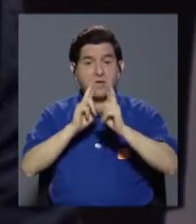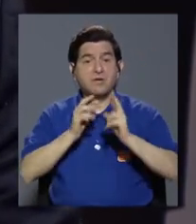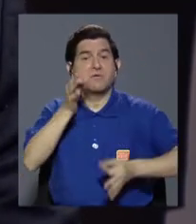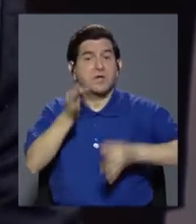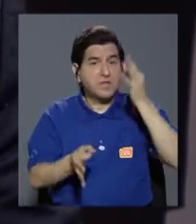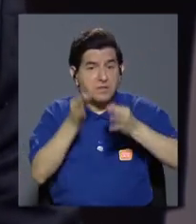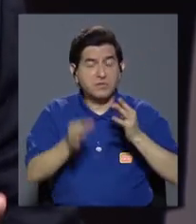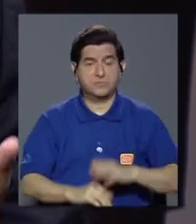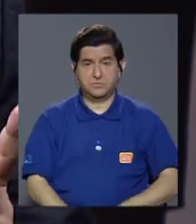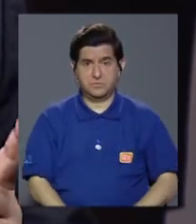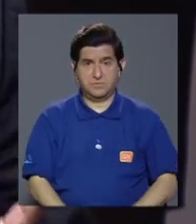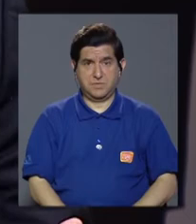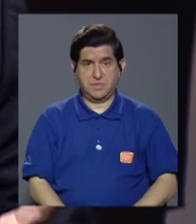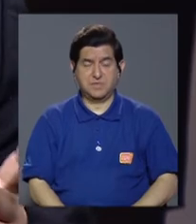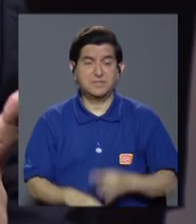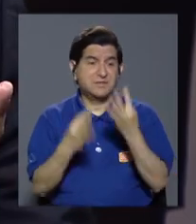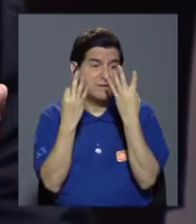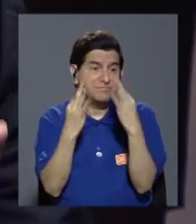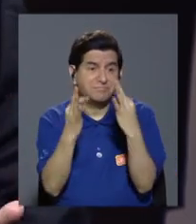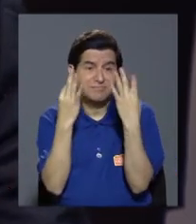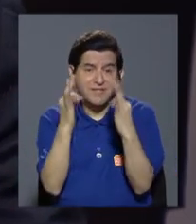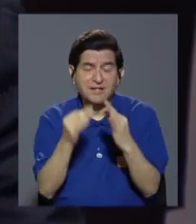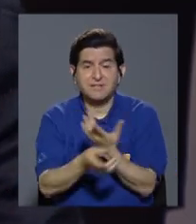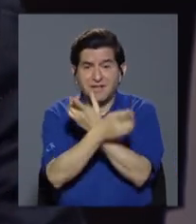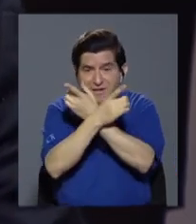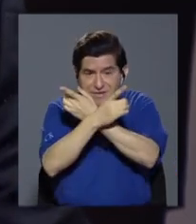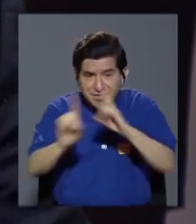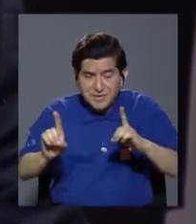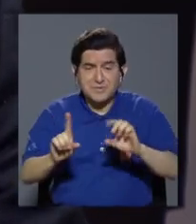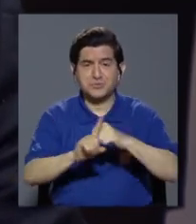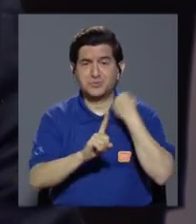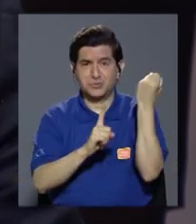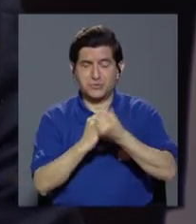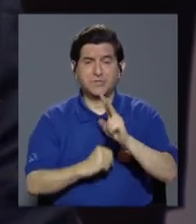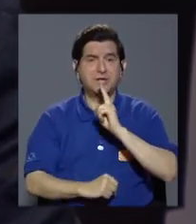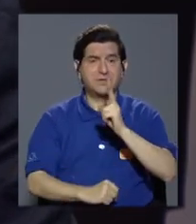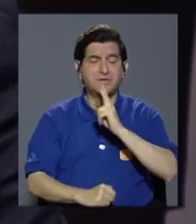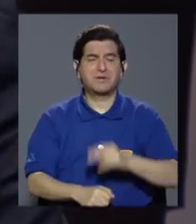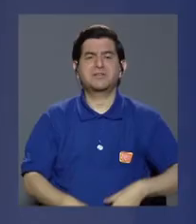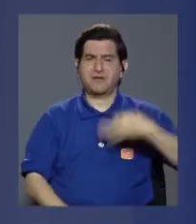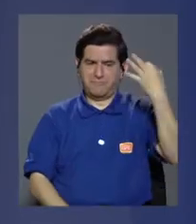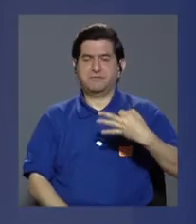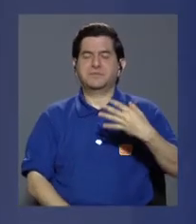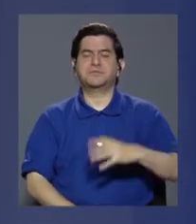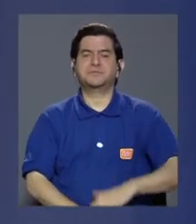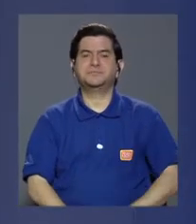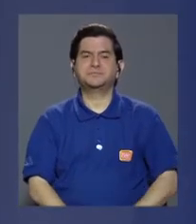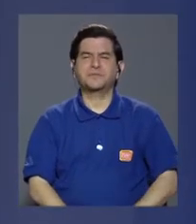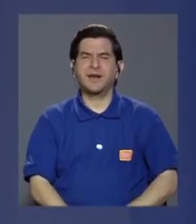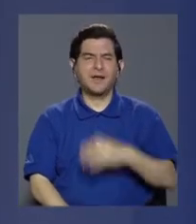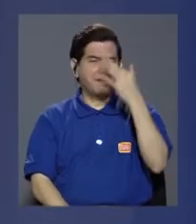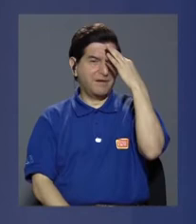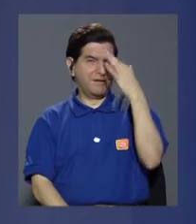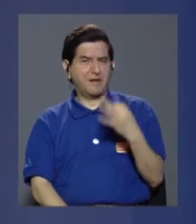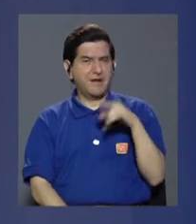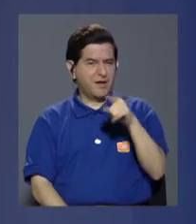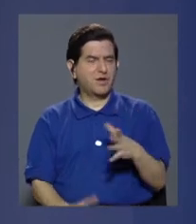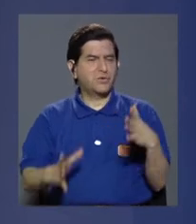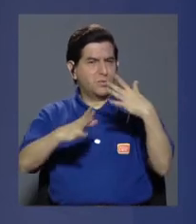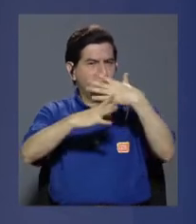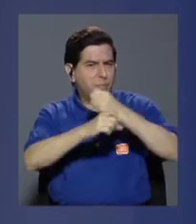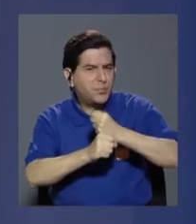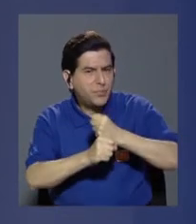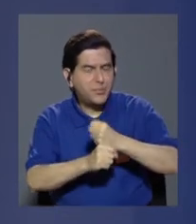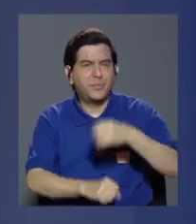de justicia si es que se pretende que la democratización de una sociedad sea realmente sólido creo que eso lo resume